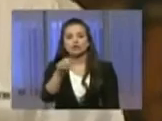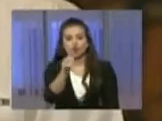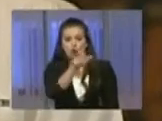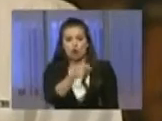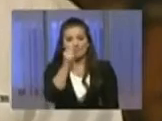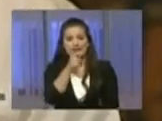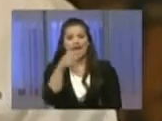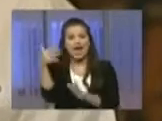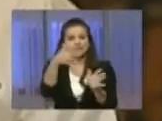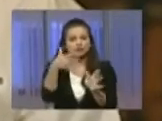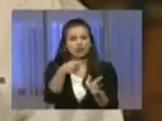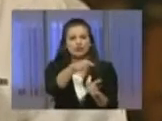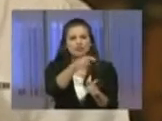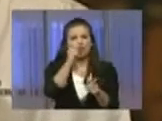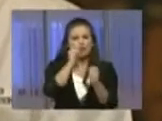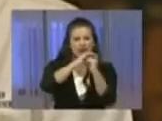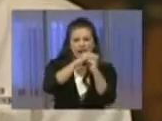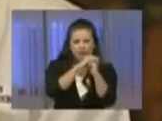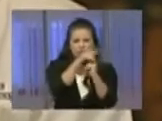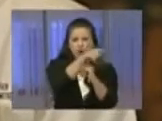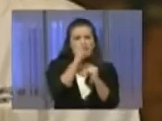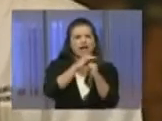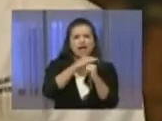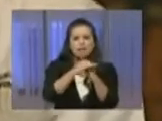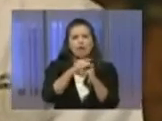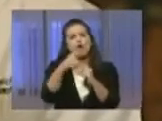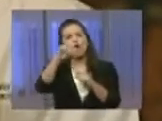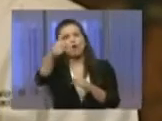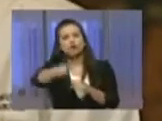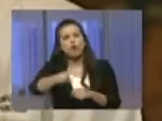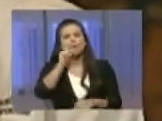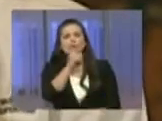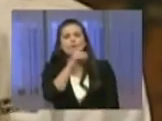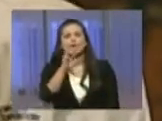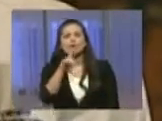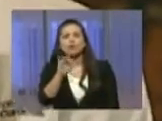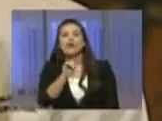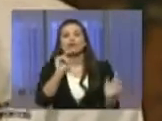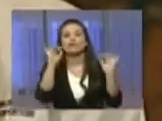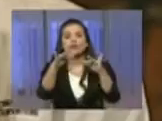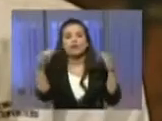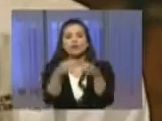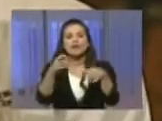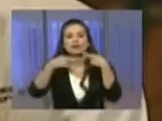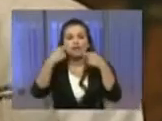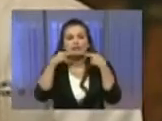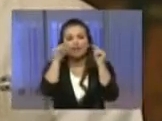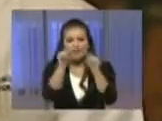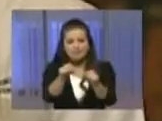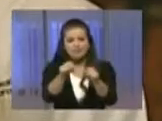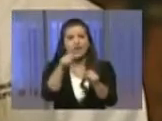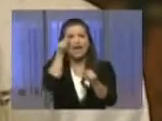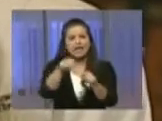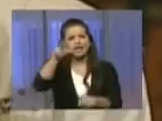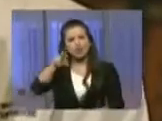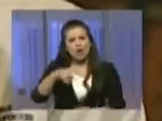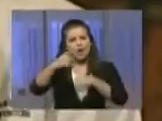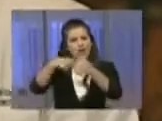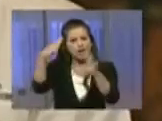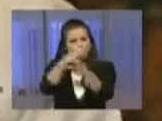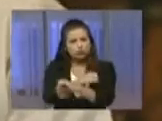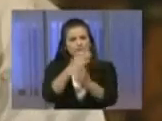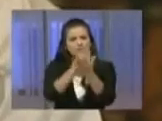de de chuo torrealba es Eduardo sentey que se reúne en un sitio se llama la huerta y allí cada noche entre trasiego y